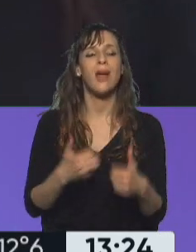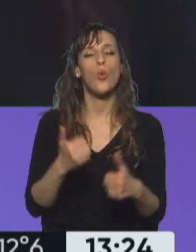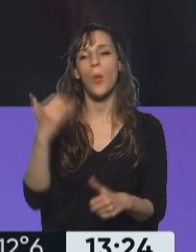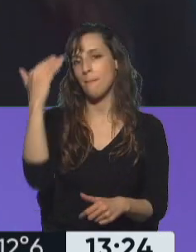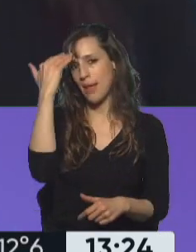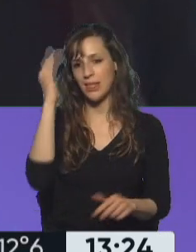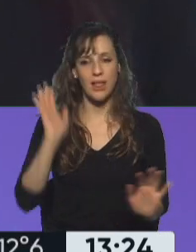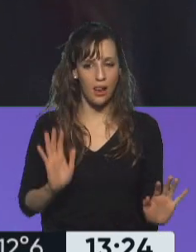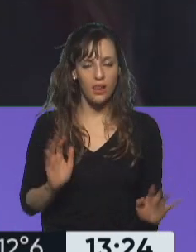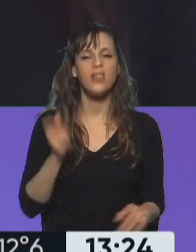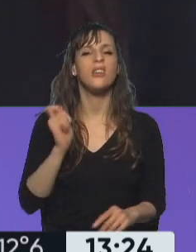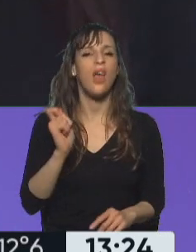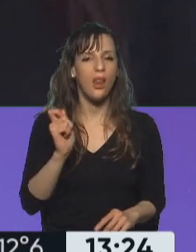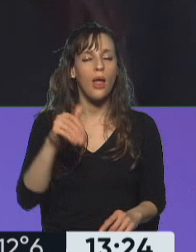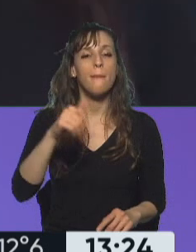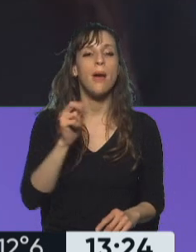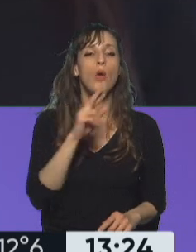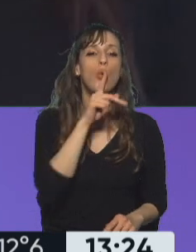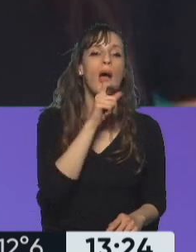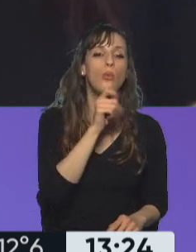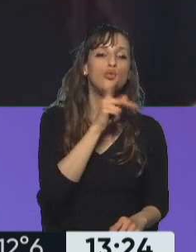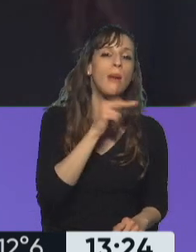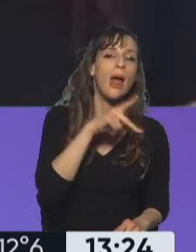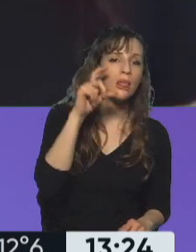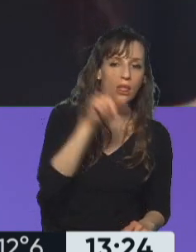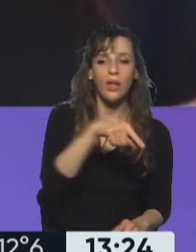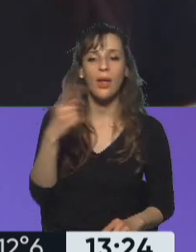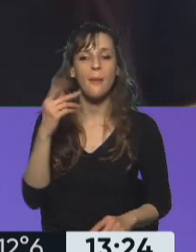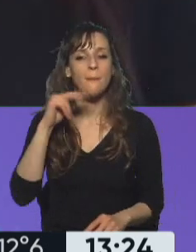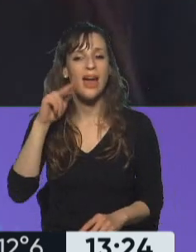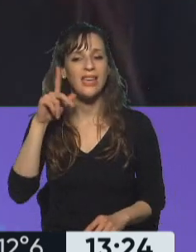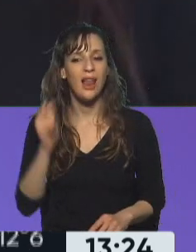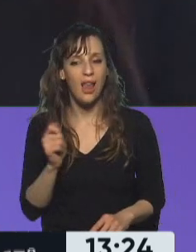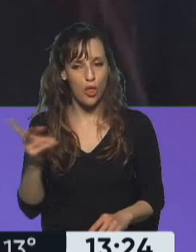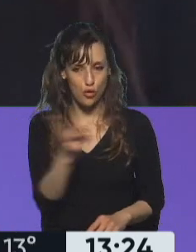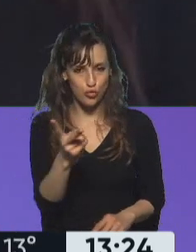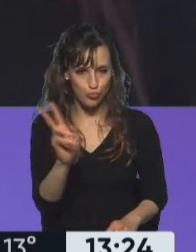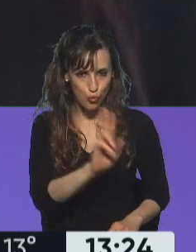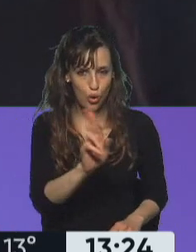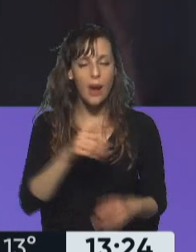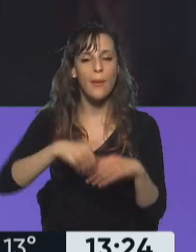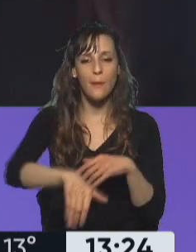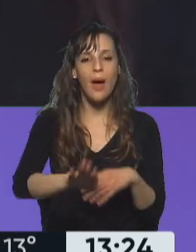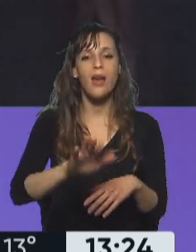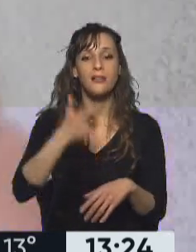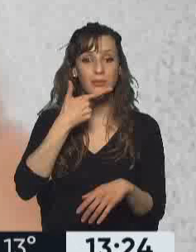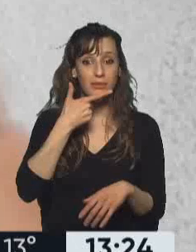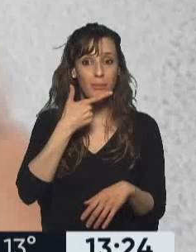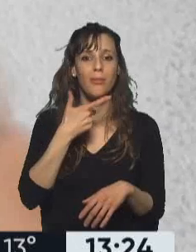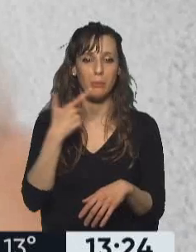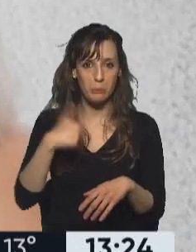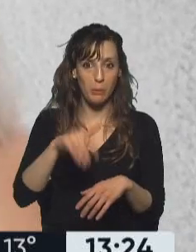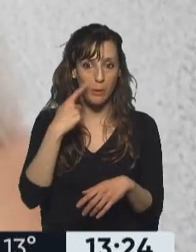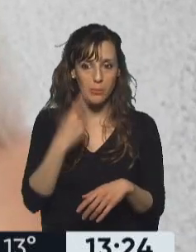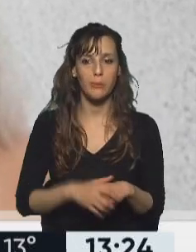son Maruja Bustamante y Mariela Asensio, quienes el próximo 3 de septiembre estrenan en el Galpón de Guevara. La